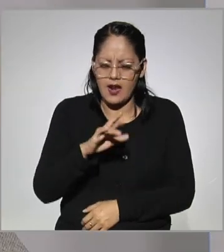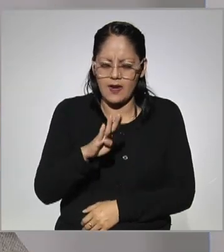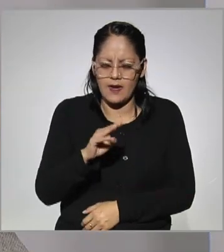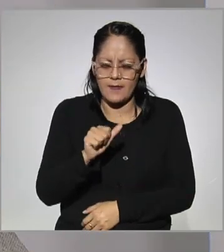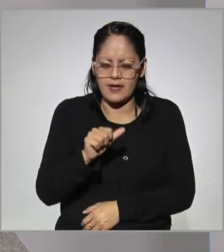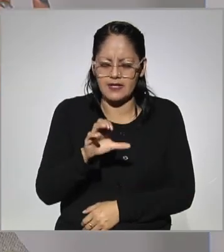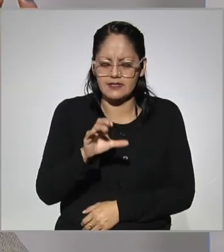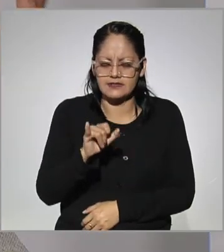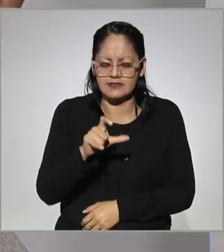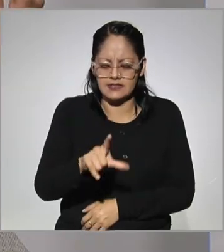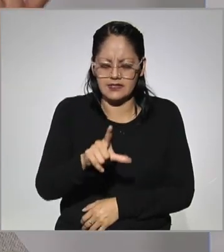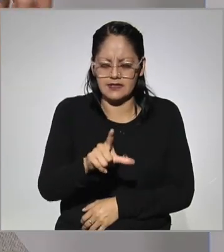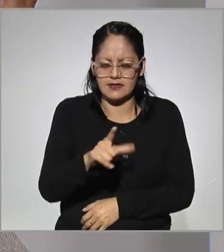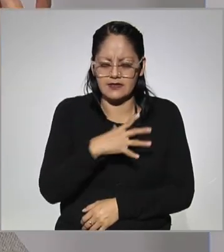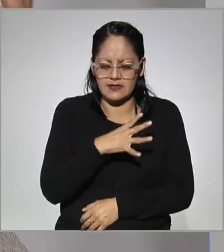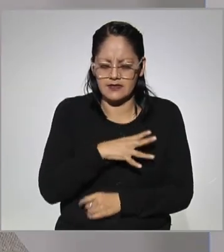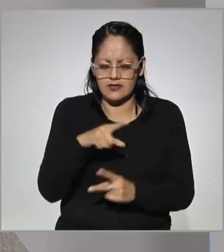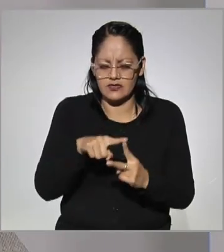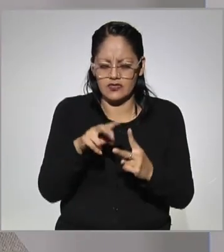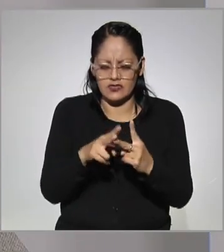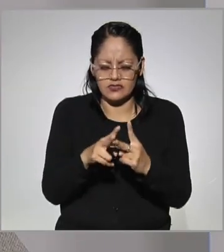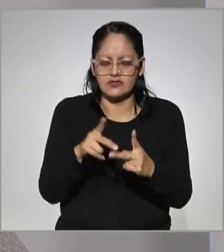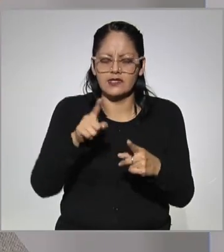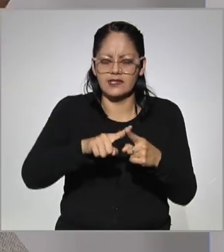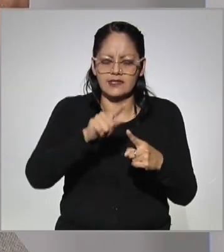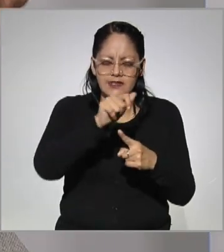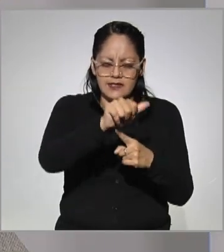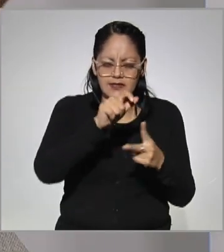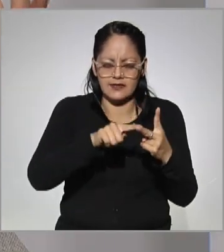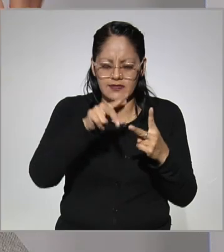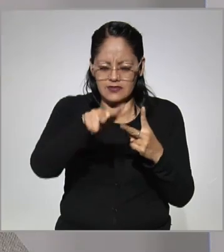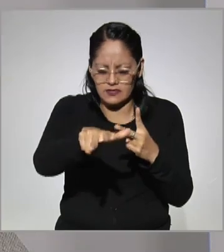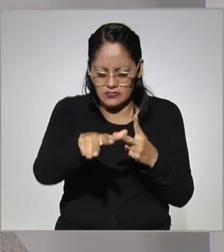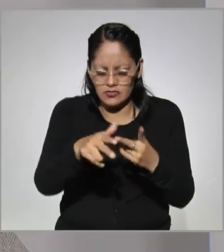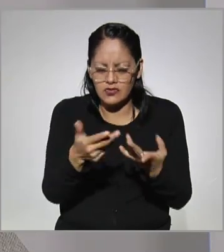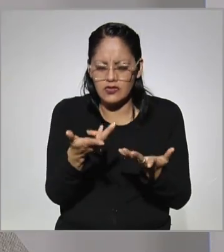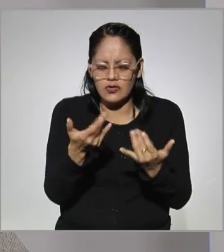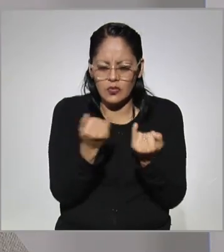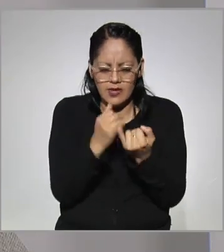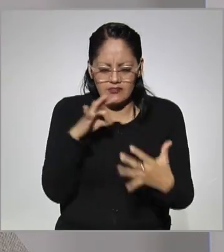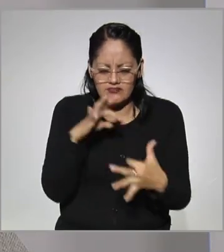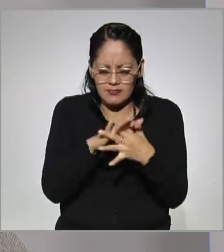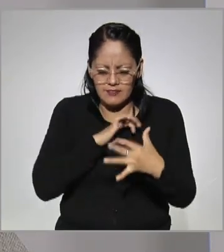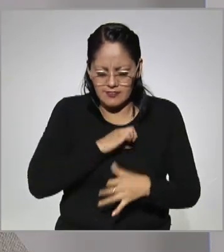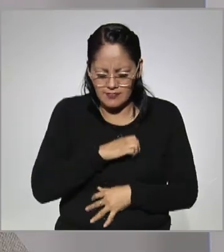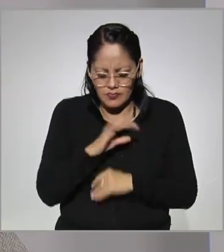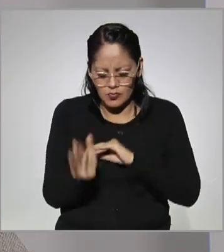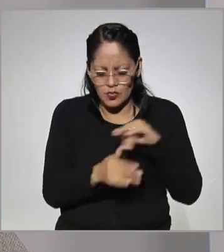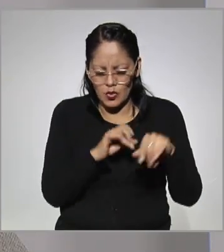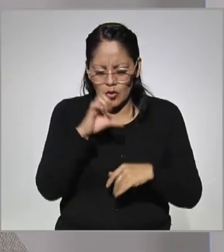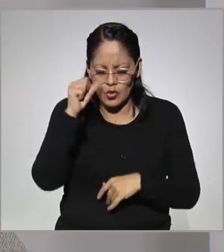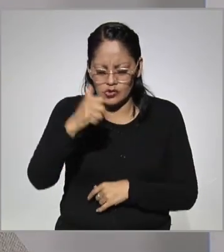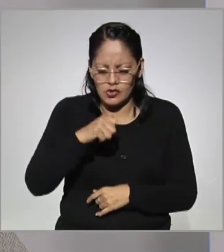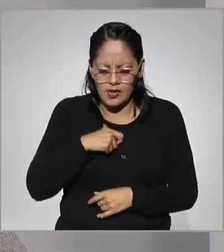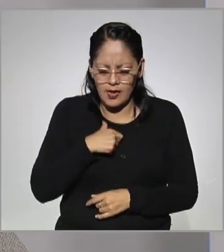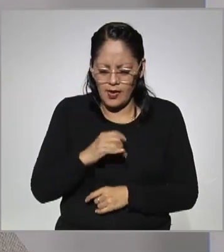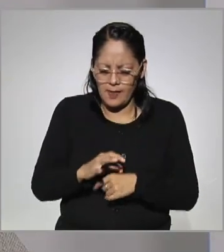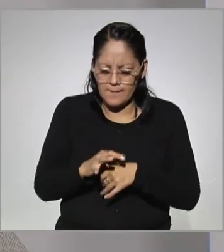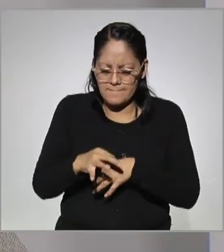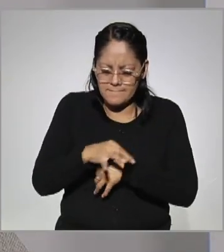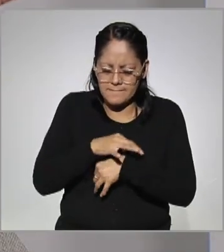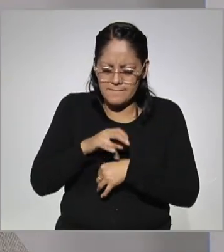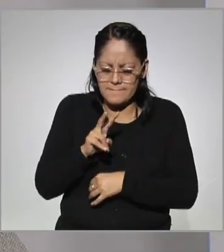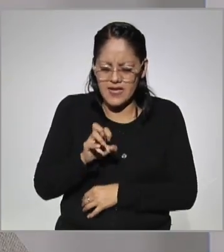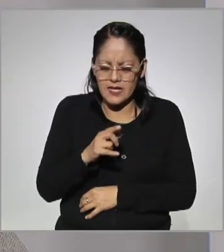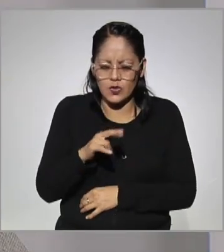por los 2 que pueden 16 y 18 asociados al cáncer, y los que están asociados a las verrugas genitales, que son el 6 y el